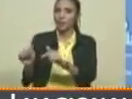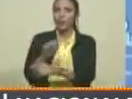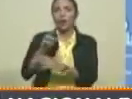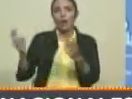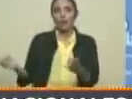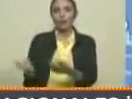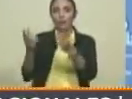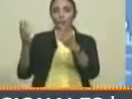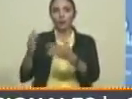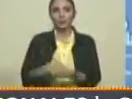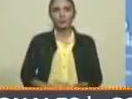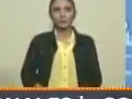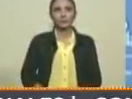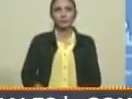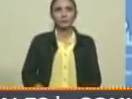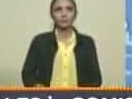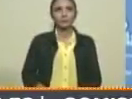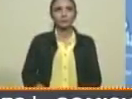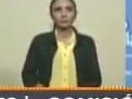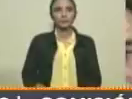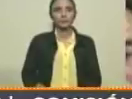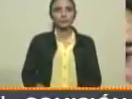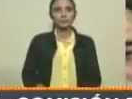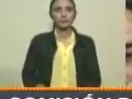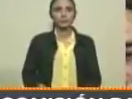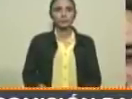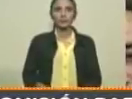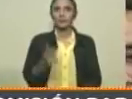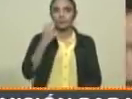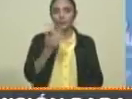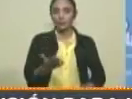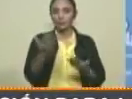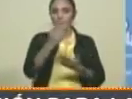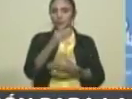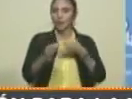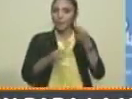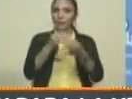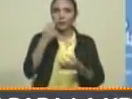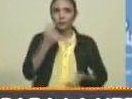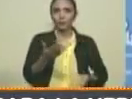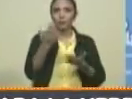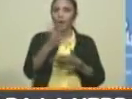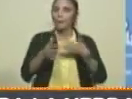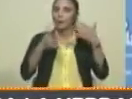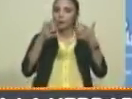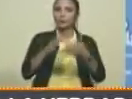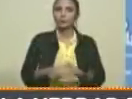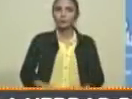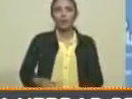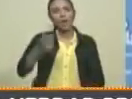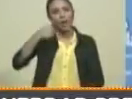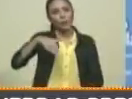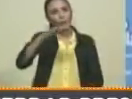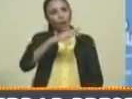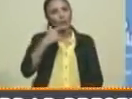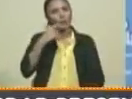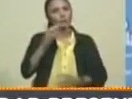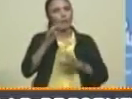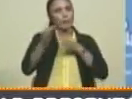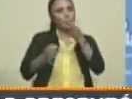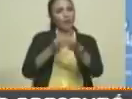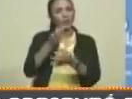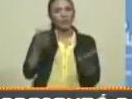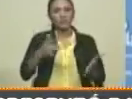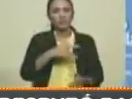victoria. Bueno, compañero, por favor, Jorge Arriaza, vamos a darle una orientación a nuestro pueblo y vamos a contar